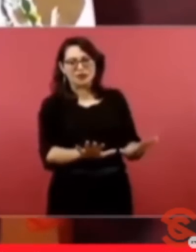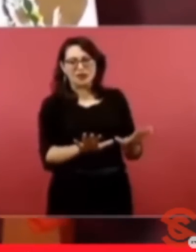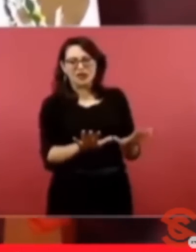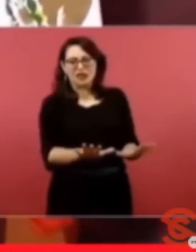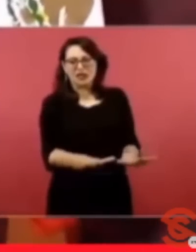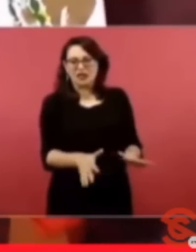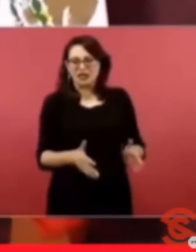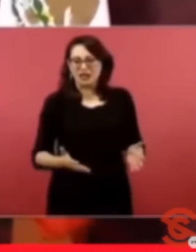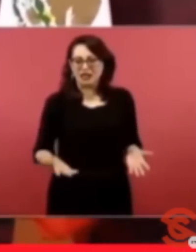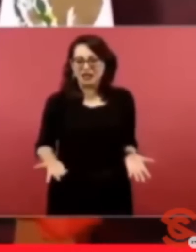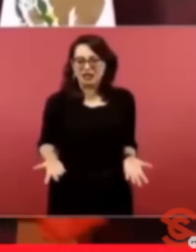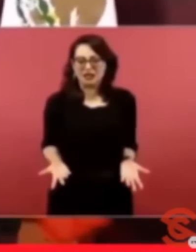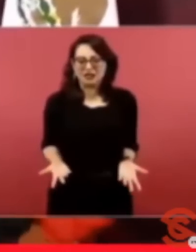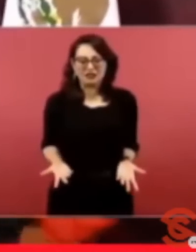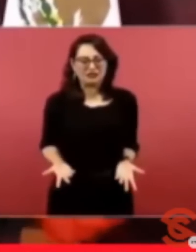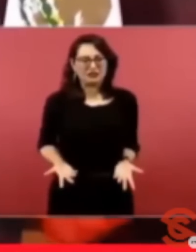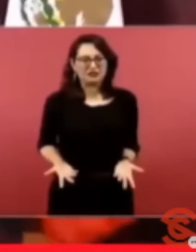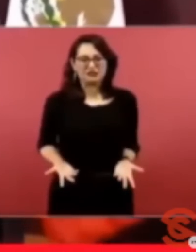porque